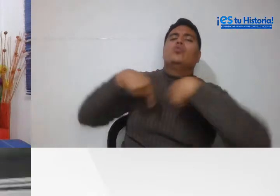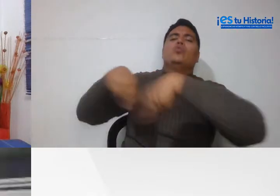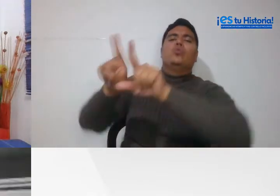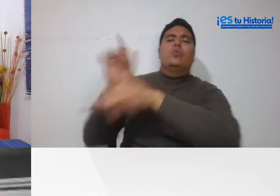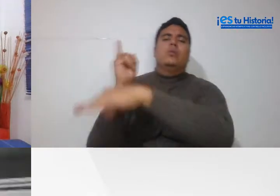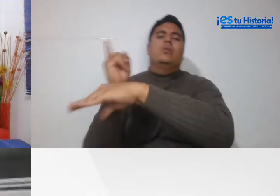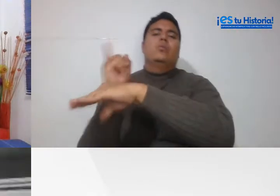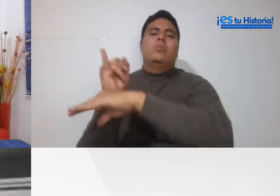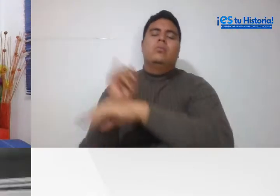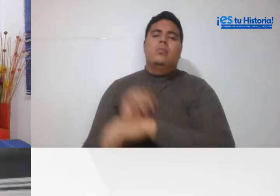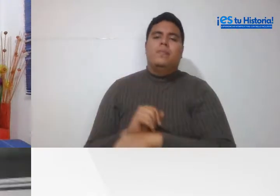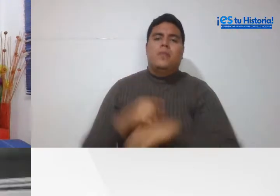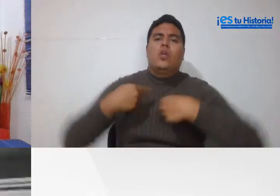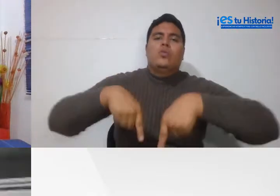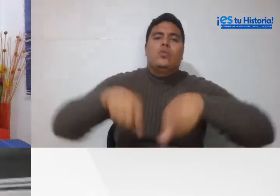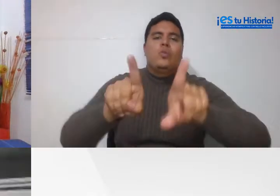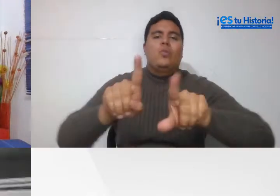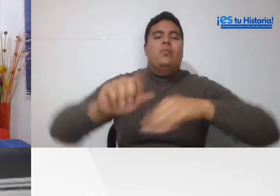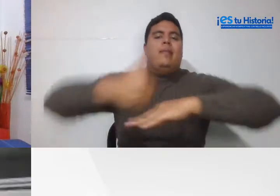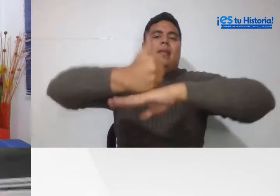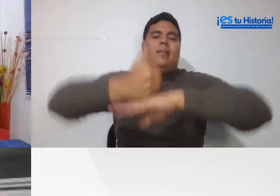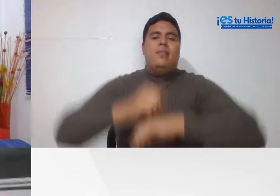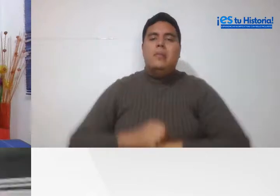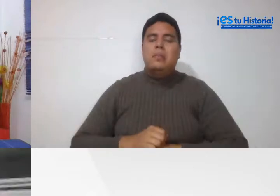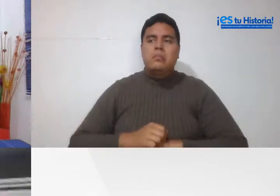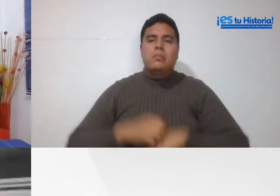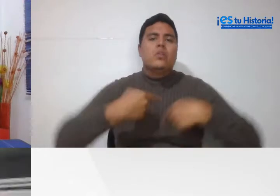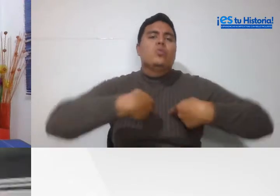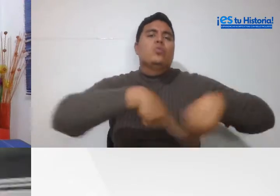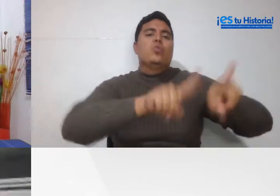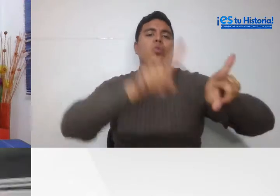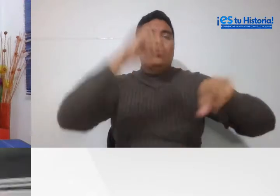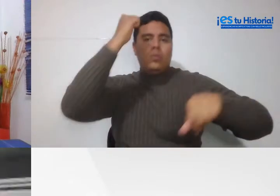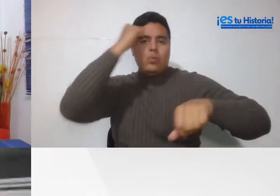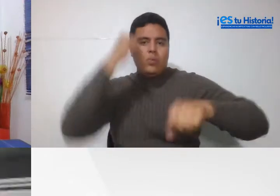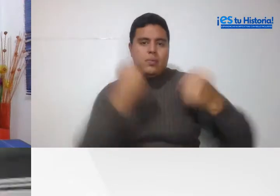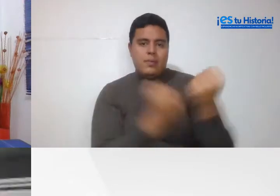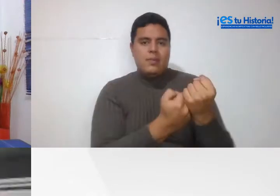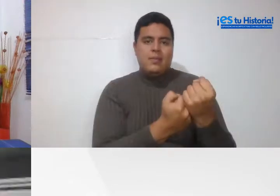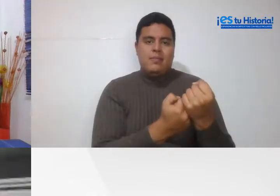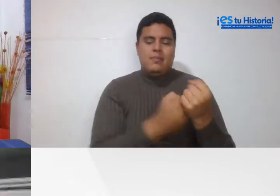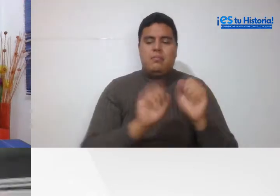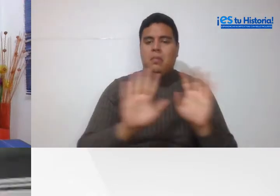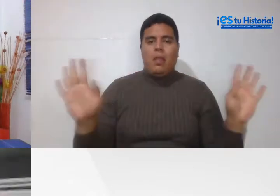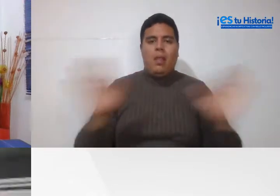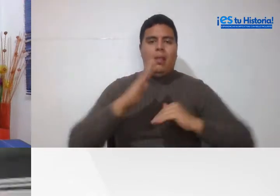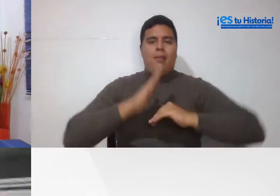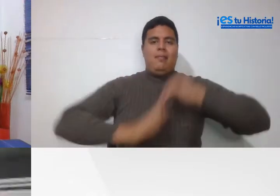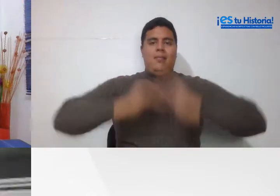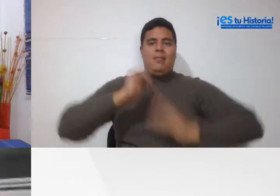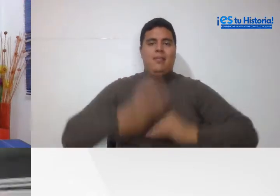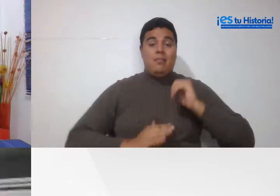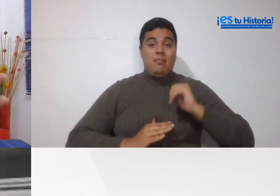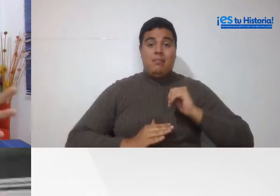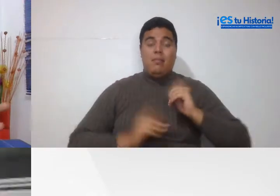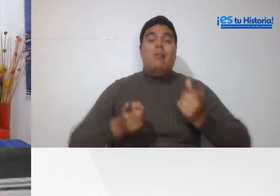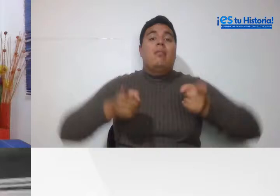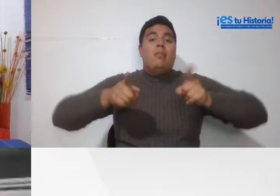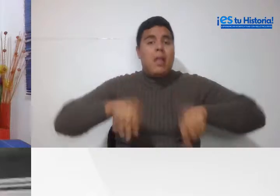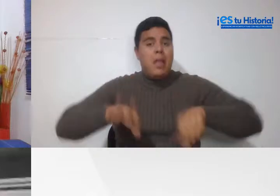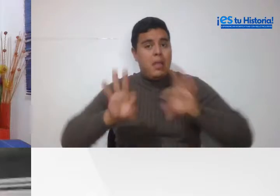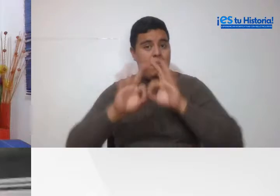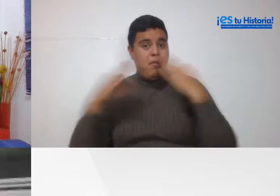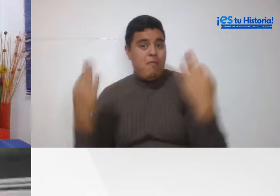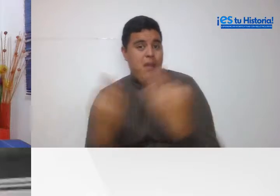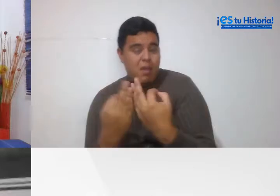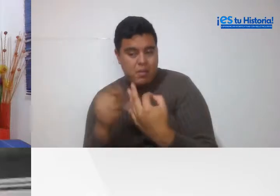está enseñando, o del docente de apoyo. Resulta que no, estamos hablando que la responsabilidad inclusive también es de la familia, ¿no? Es de la comunidad